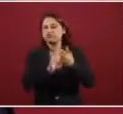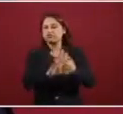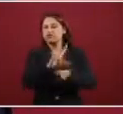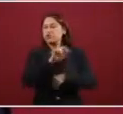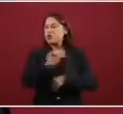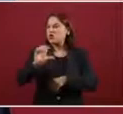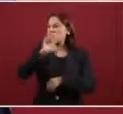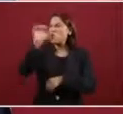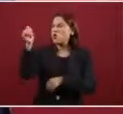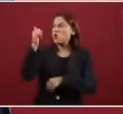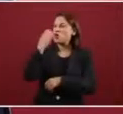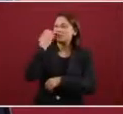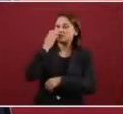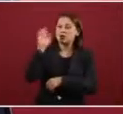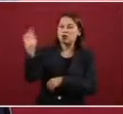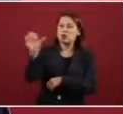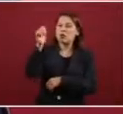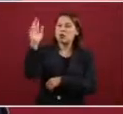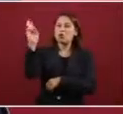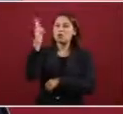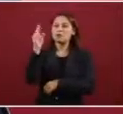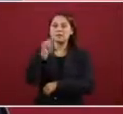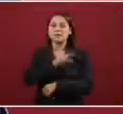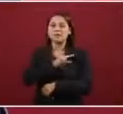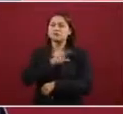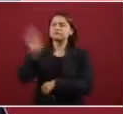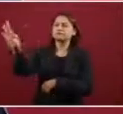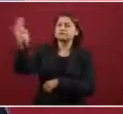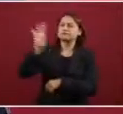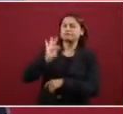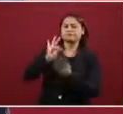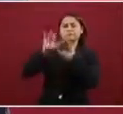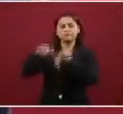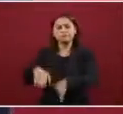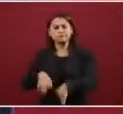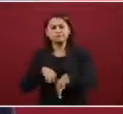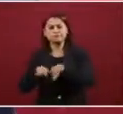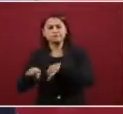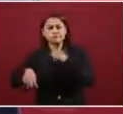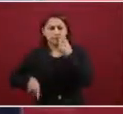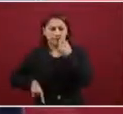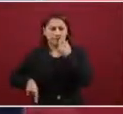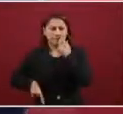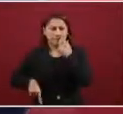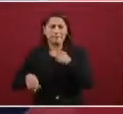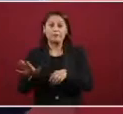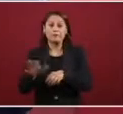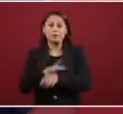porque hubo toda una embestida en contra de la educación pública.